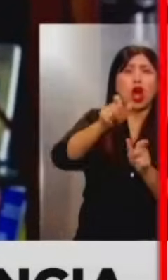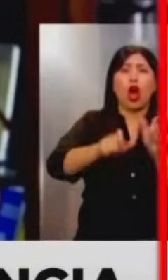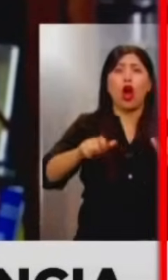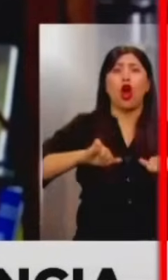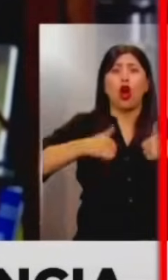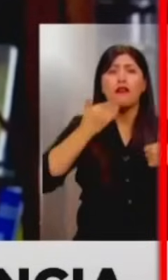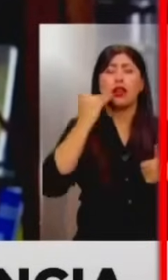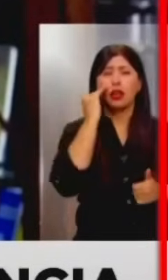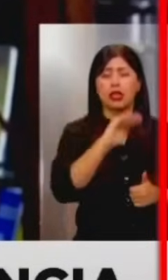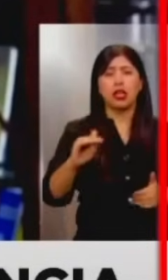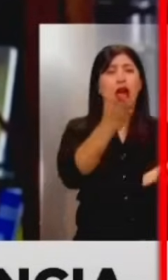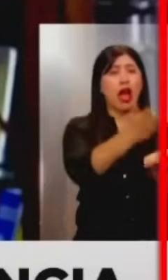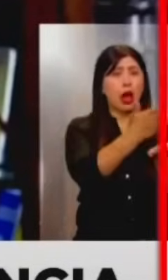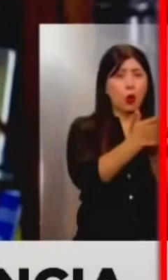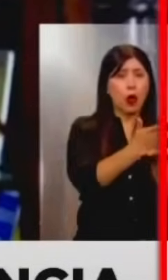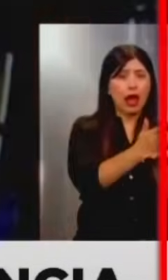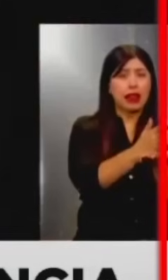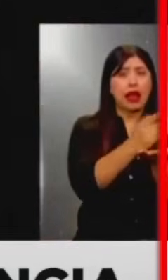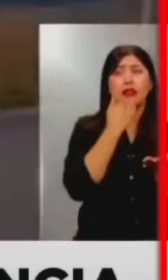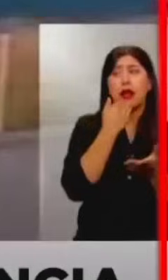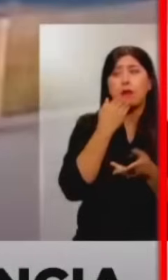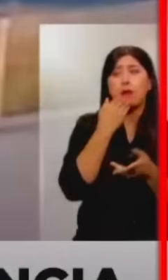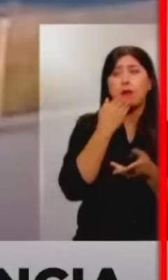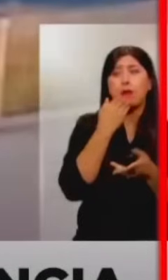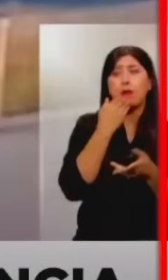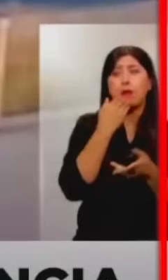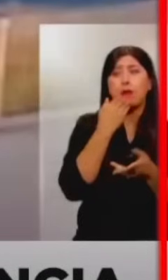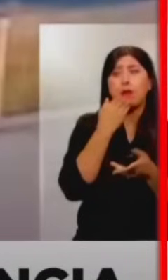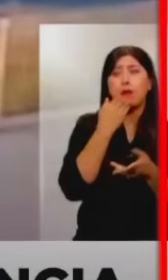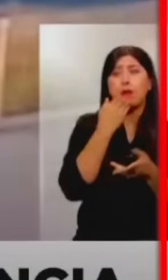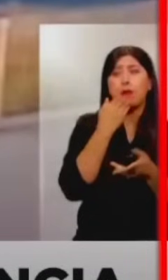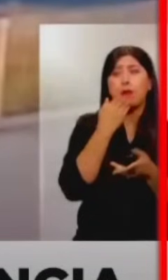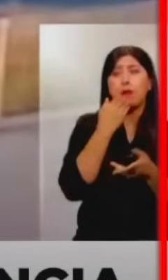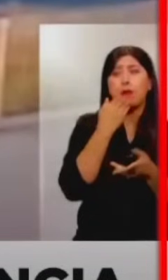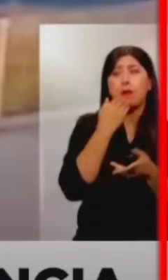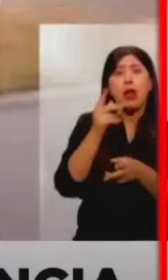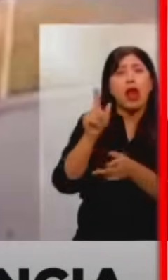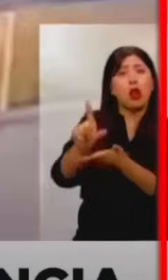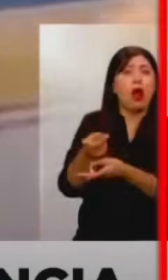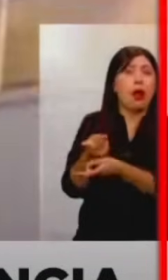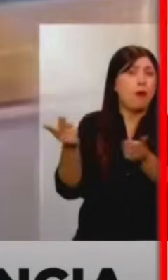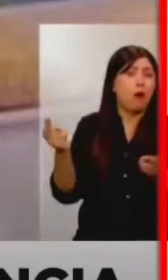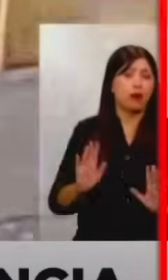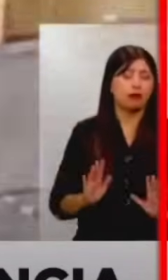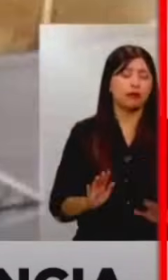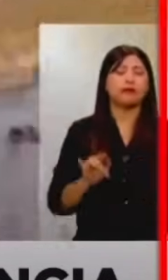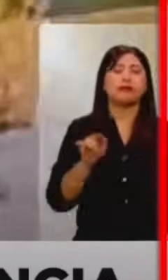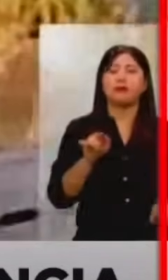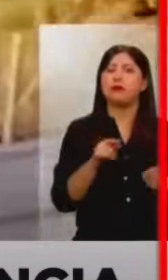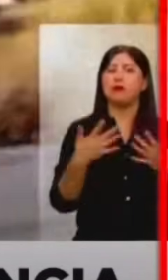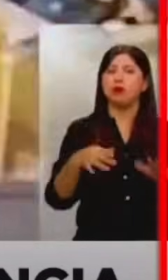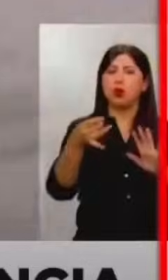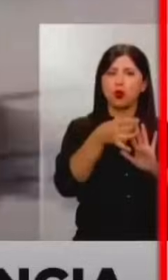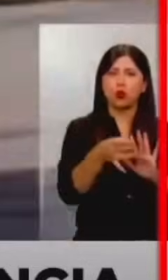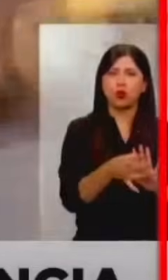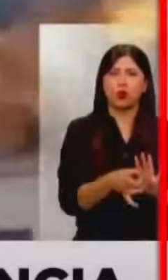niños también, en escuelas y en espacios públicos. Eso es lo que necesitamos, un hombre que diga de frente. Altos niveles de delitos